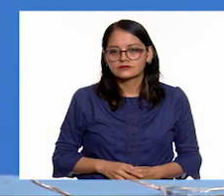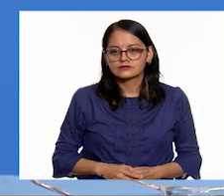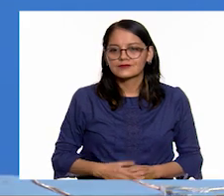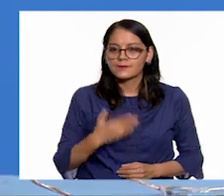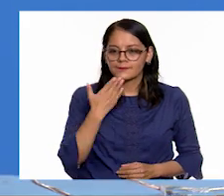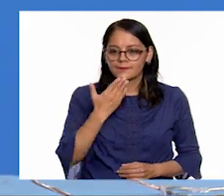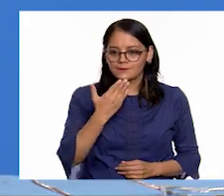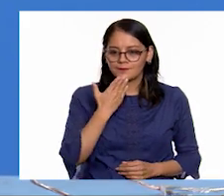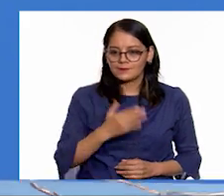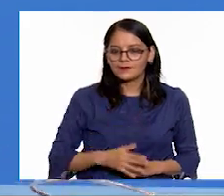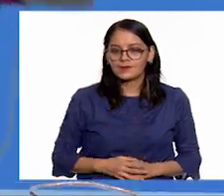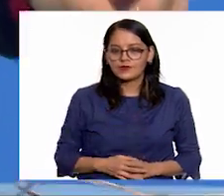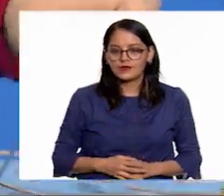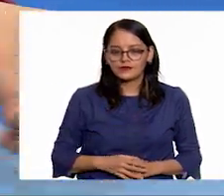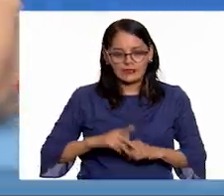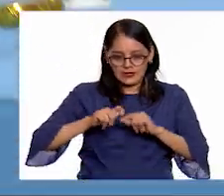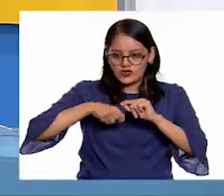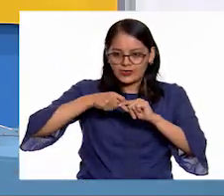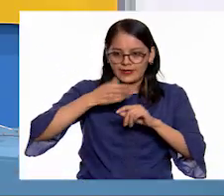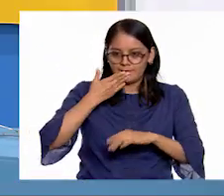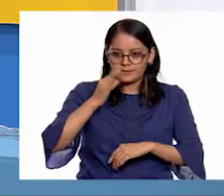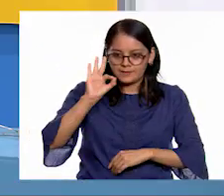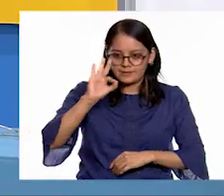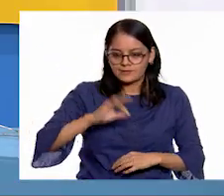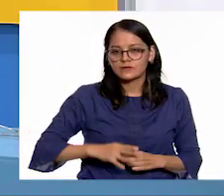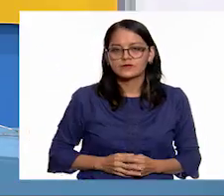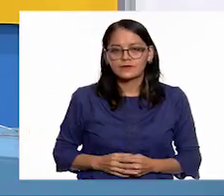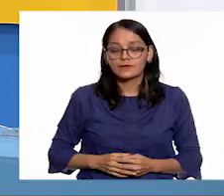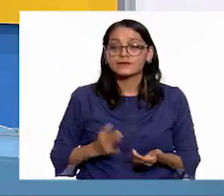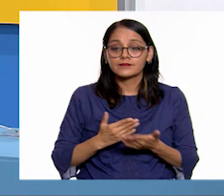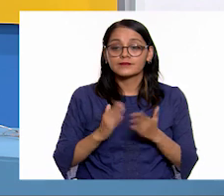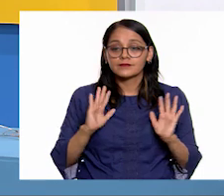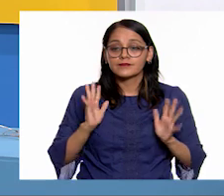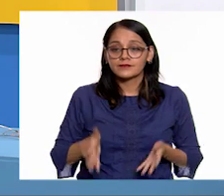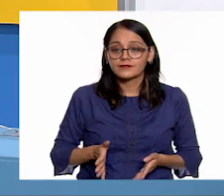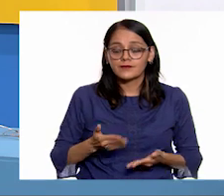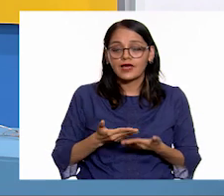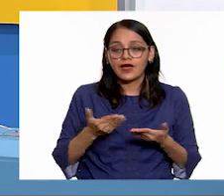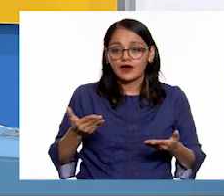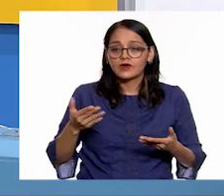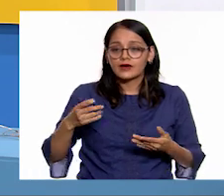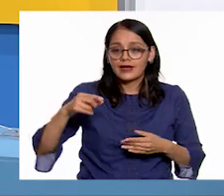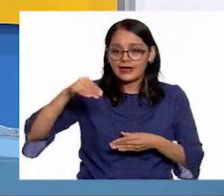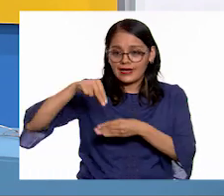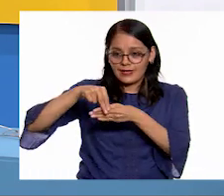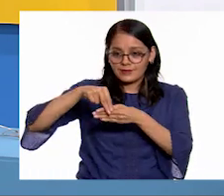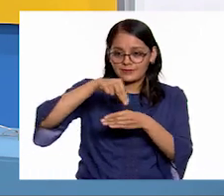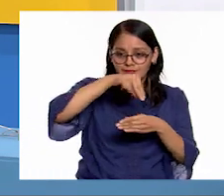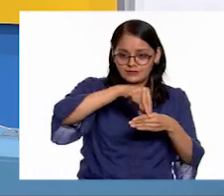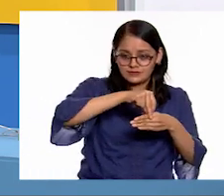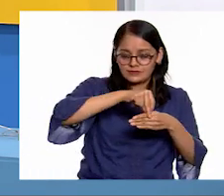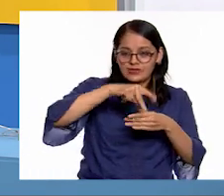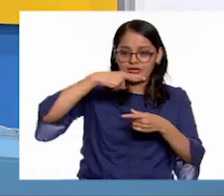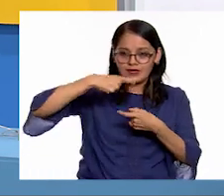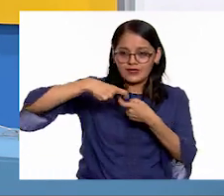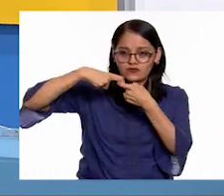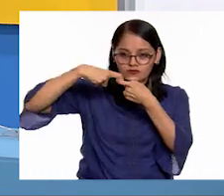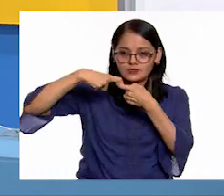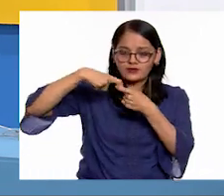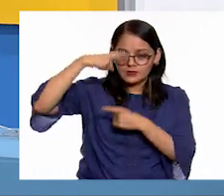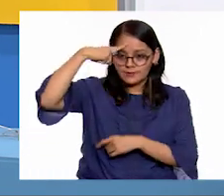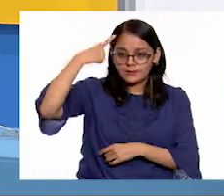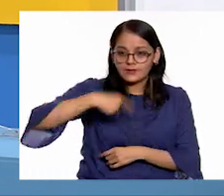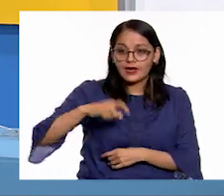bien. Bien enrolladito Ahí en esa está. parte. Ajá, perfecto. ahora sí, vamos a juntar los clips que serán los interruptores para